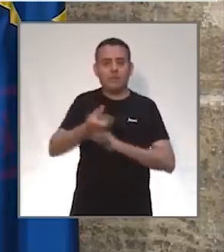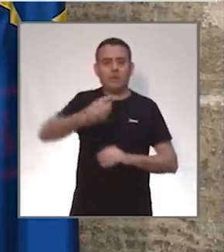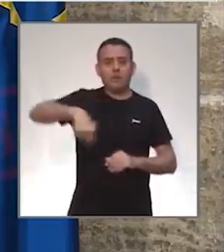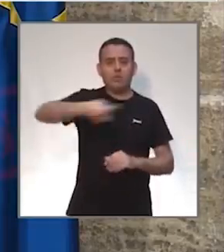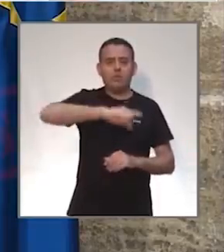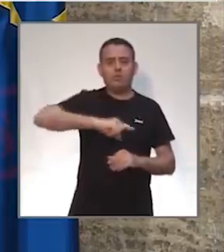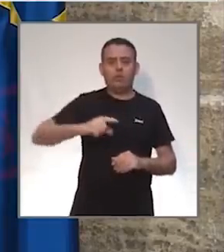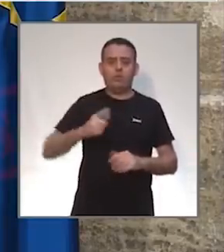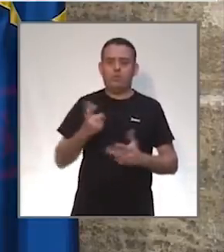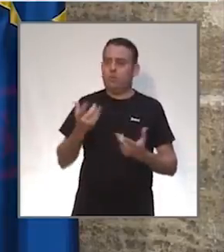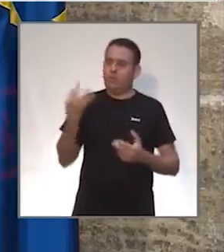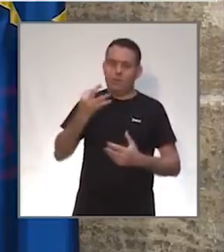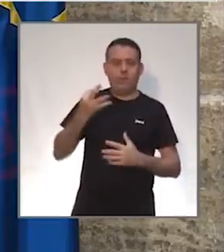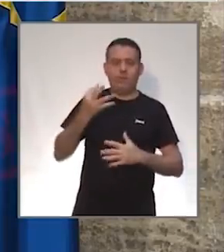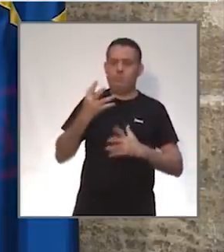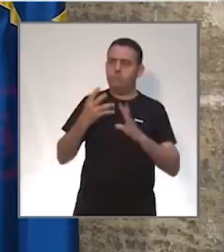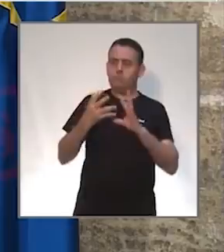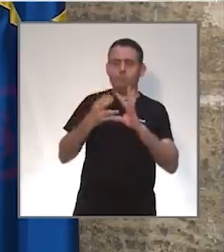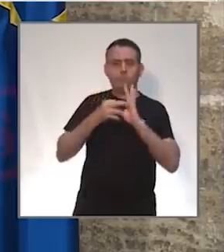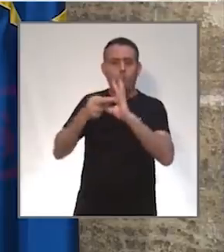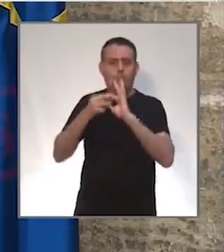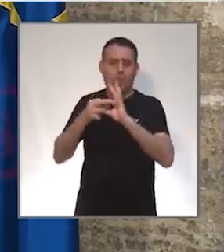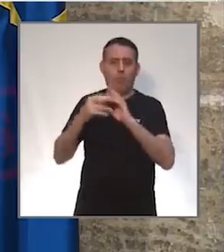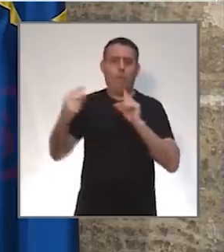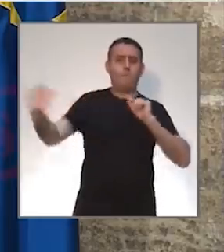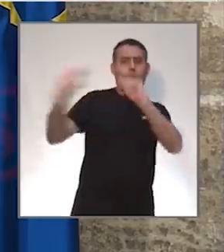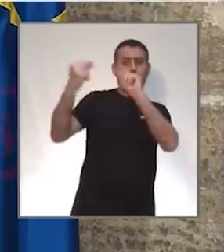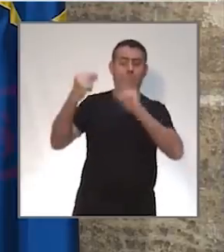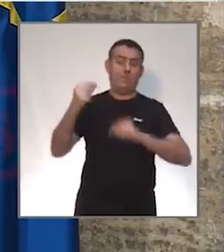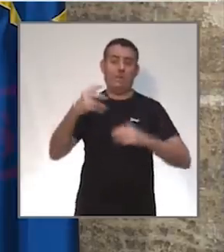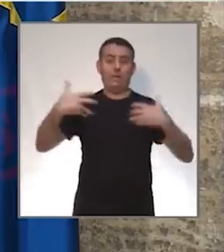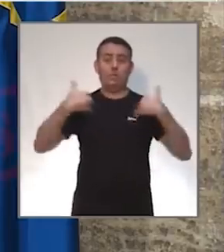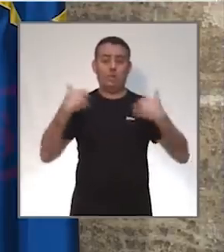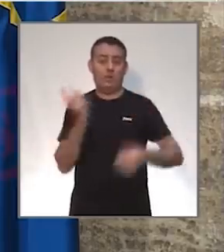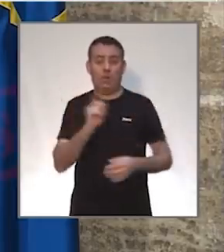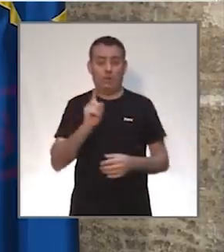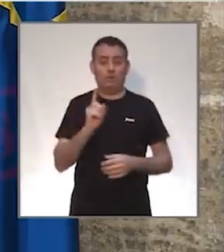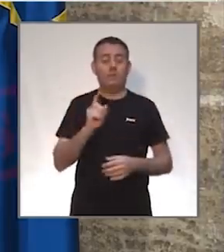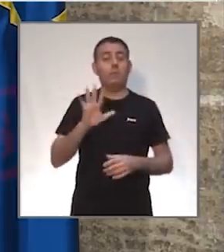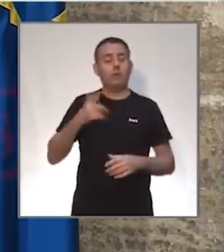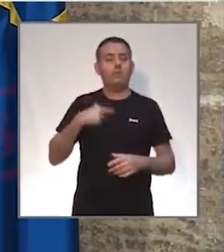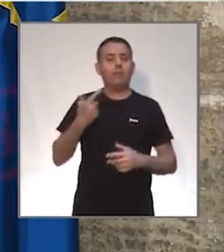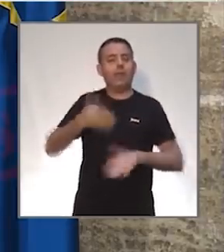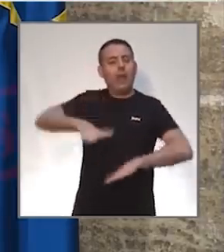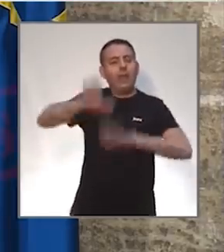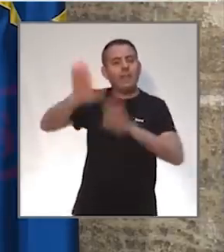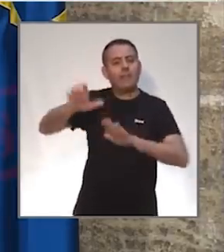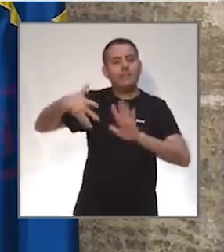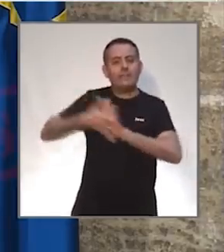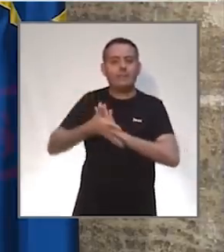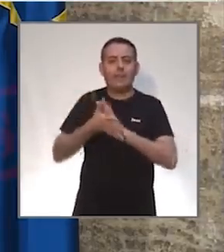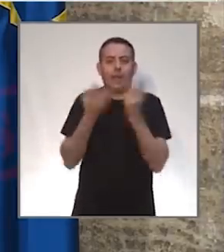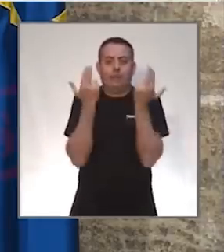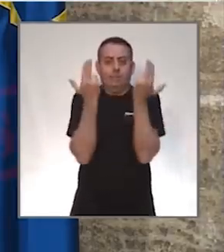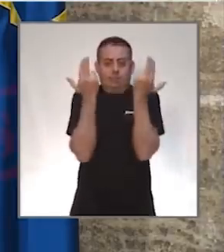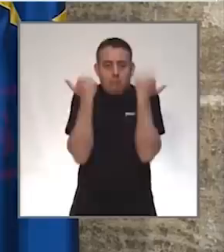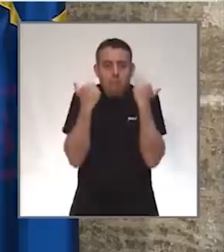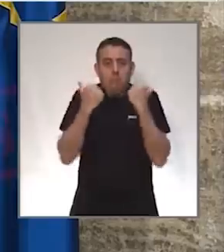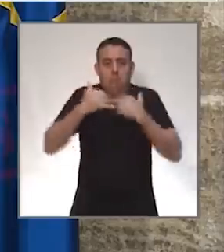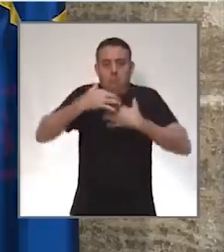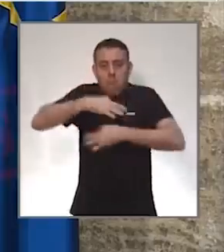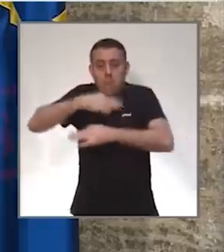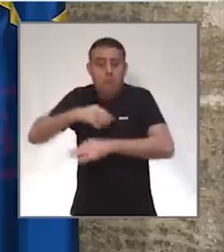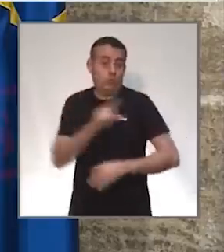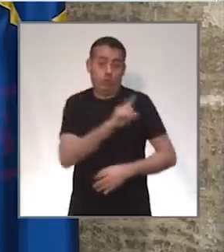Popular considera que hay tres medidas, tres ámbitos en el ámbito sanitario, económico y social que hay que atender inmediatamente